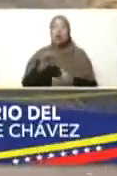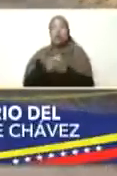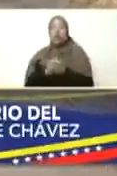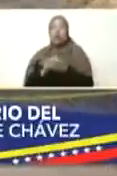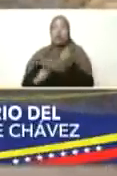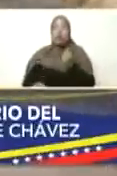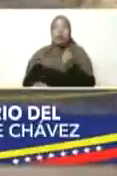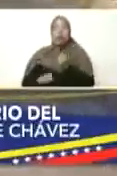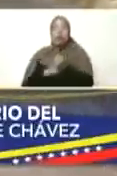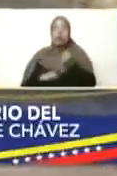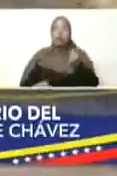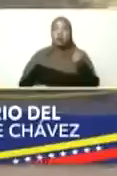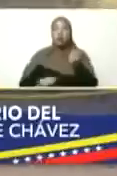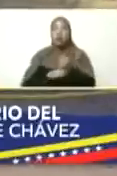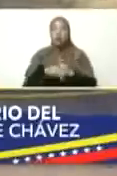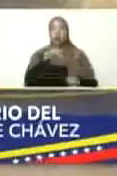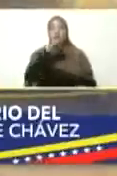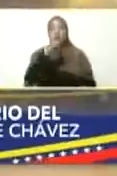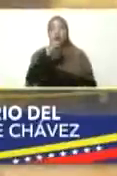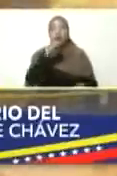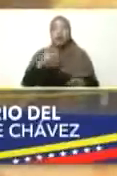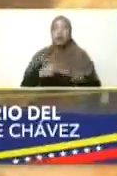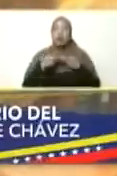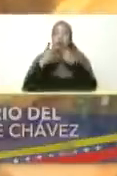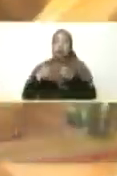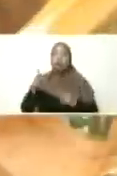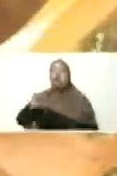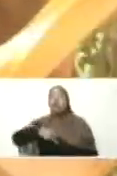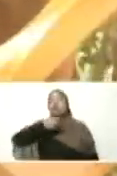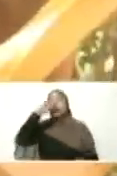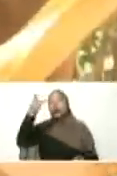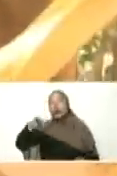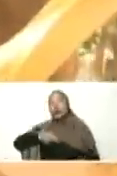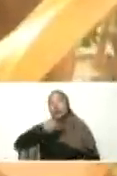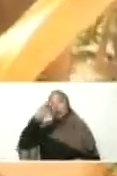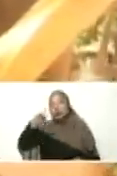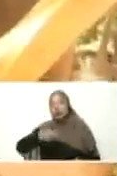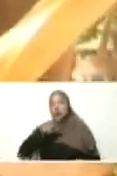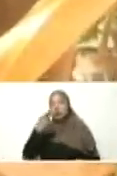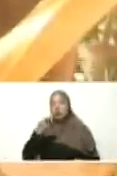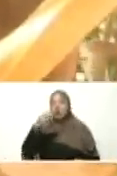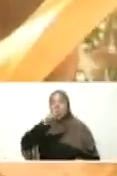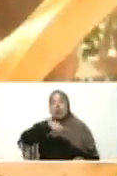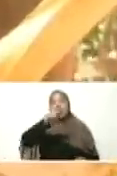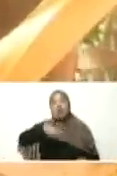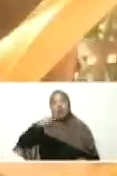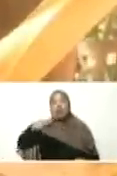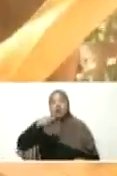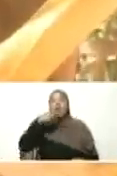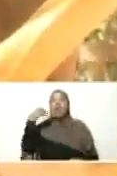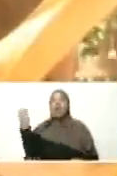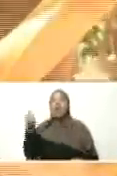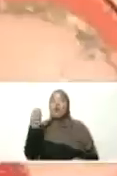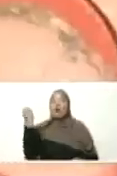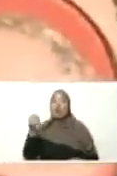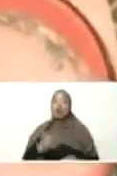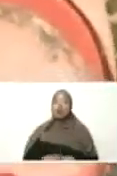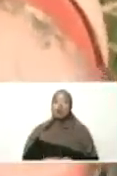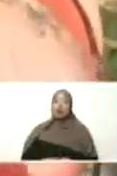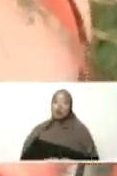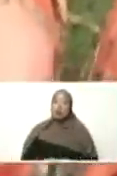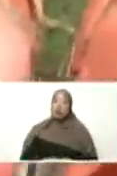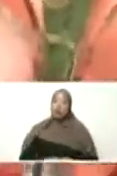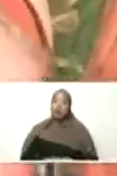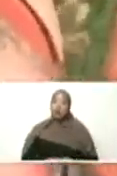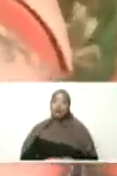hay mentes, hay un espíritu. Voluntad política, hay gente. Mayoritariamente la gente aquí es joven en este territorio, presidente. Y bueno, lo estoy